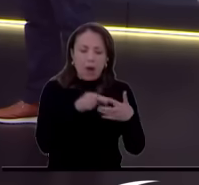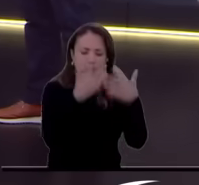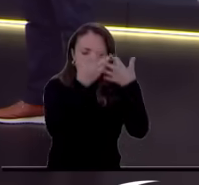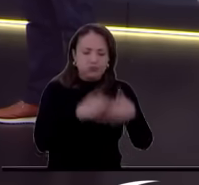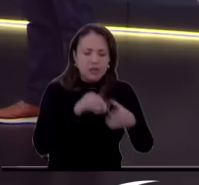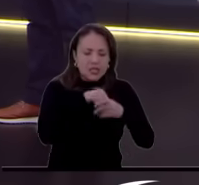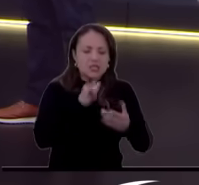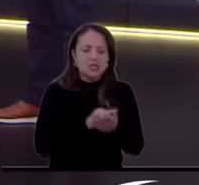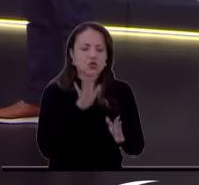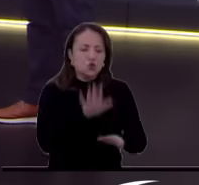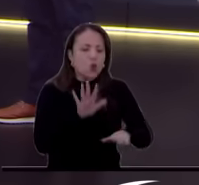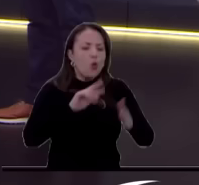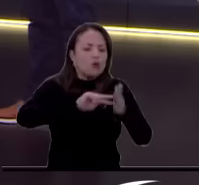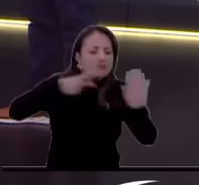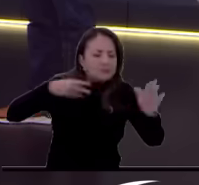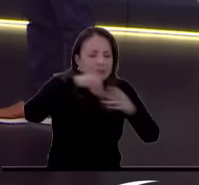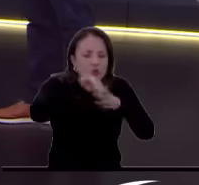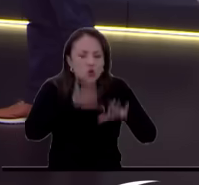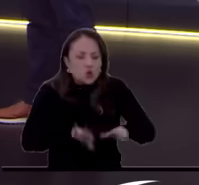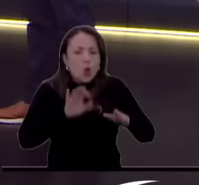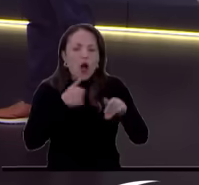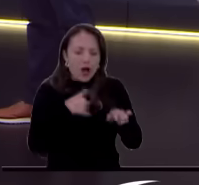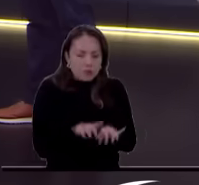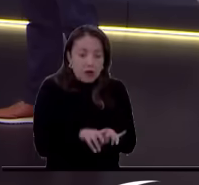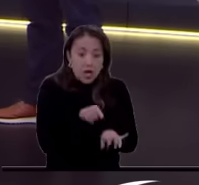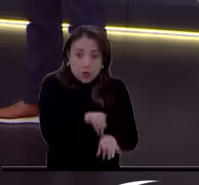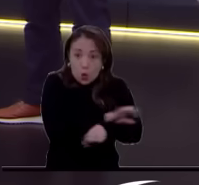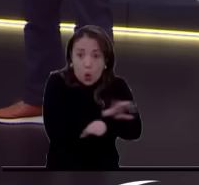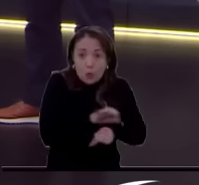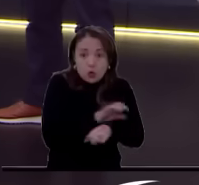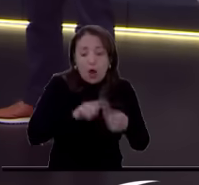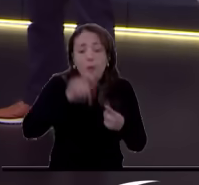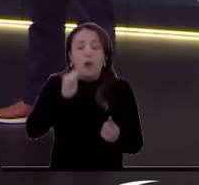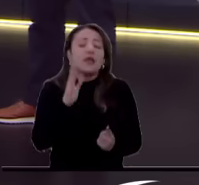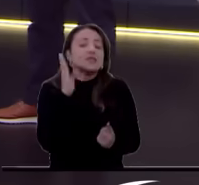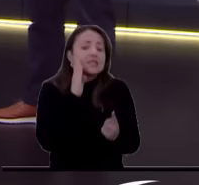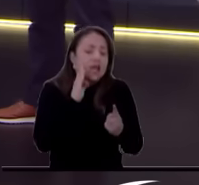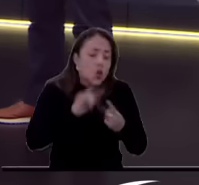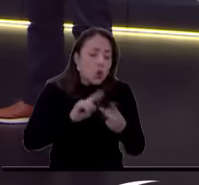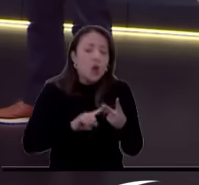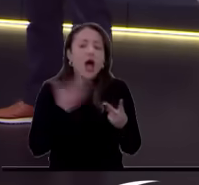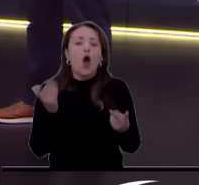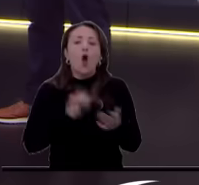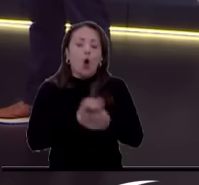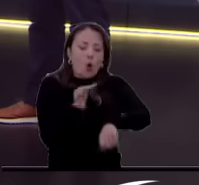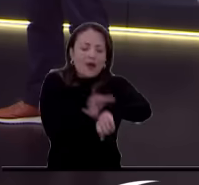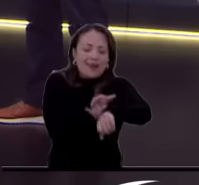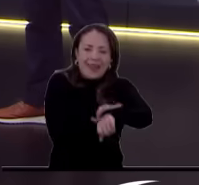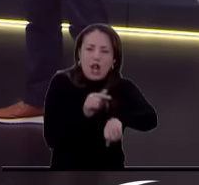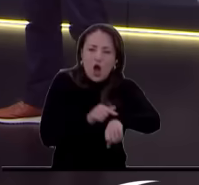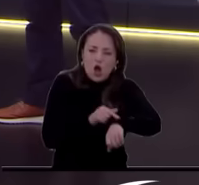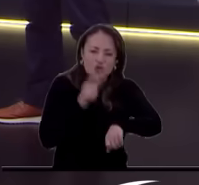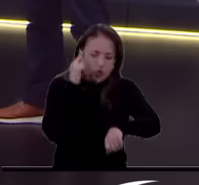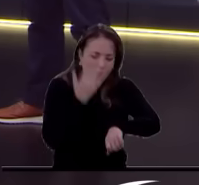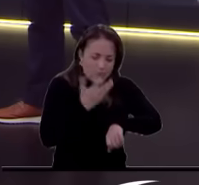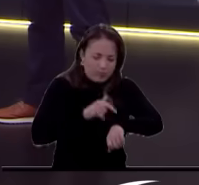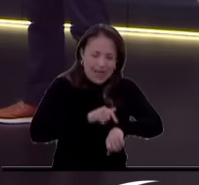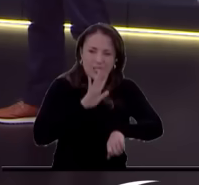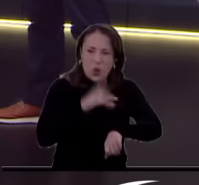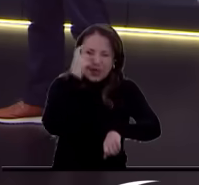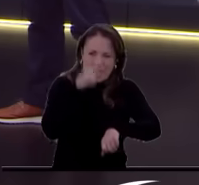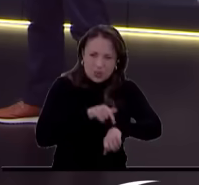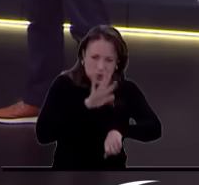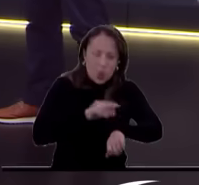dispositivo electrónico que no solamente es un computador puede ser un celular puede ser un reloj inteligente puede ser cualquier otro aparato que requiera una